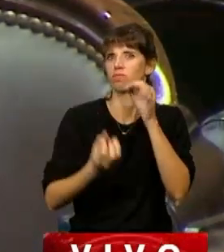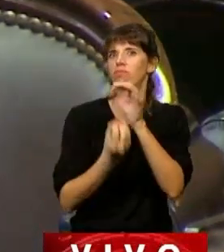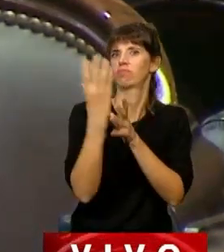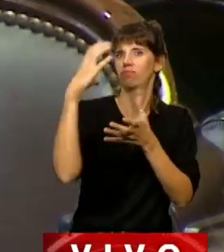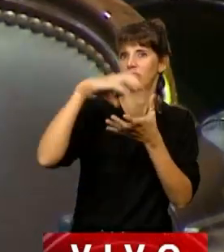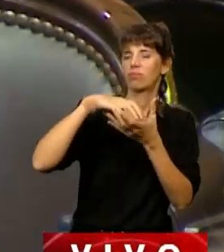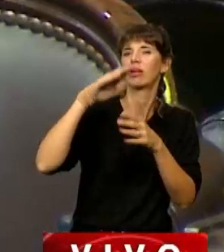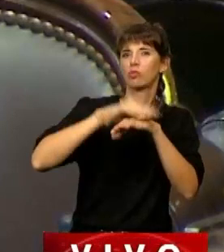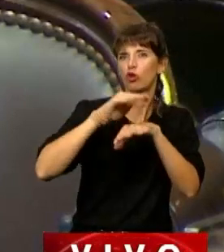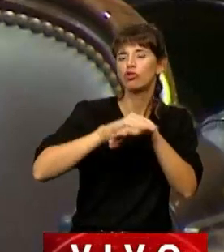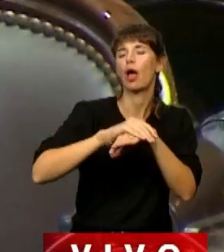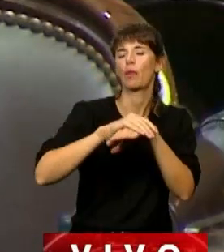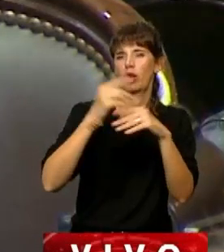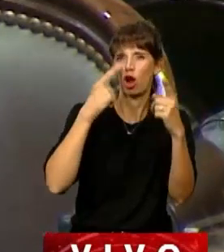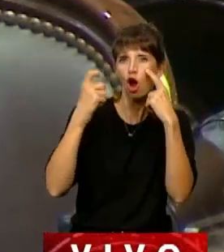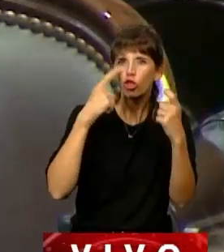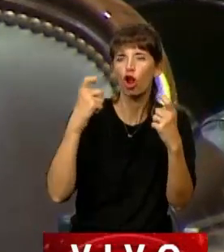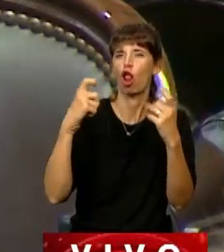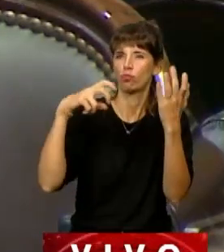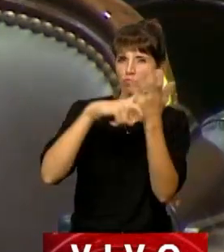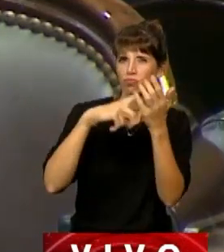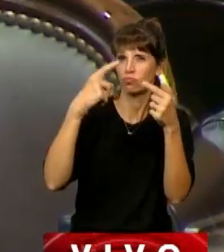lo que nosotros nos preguntamos es,